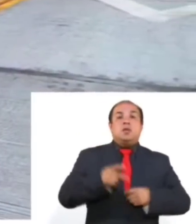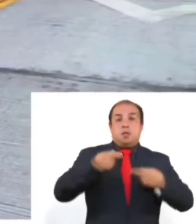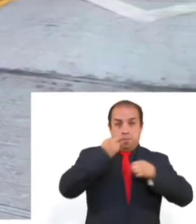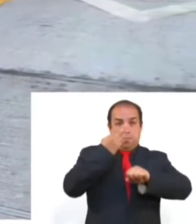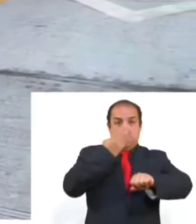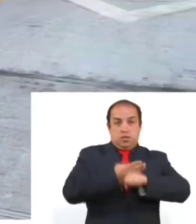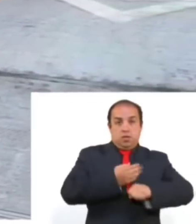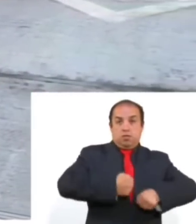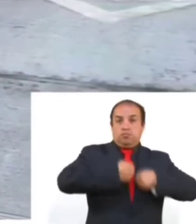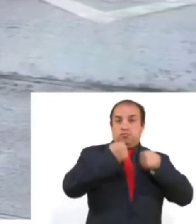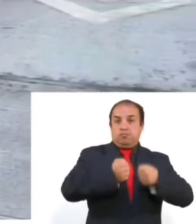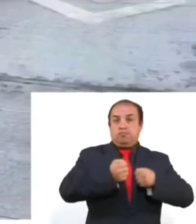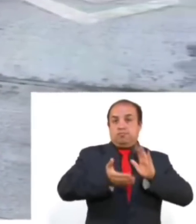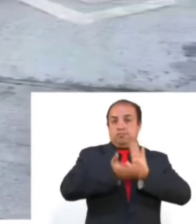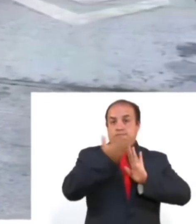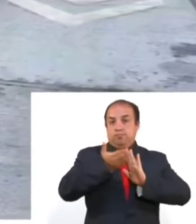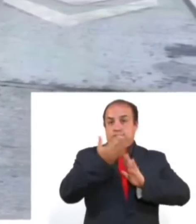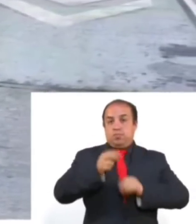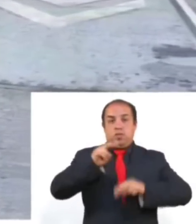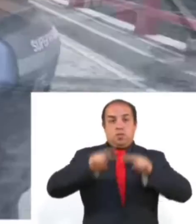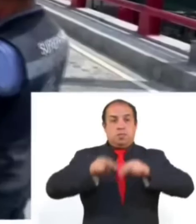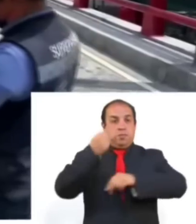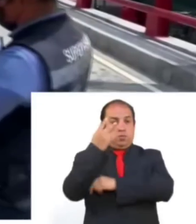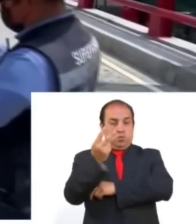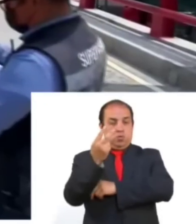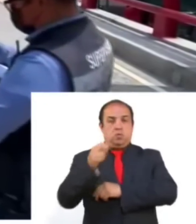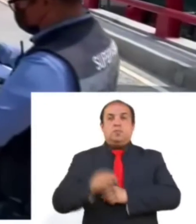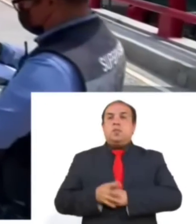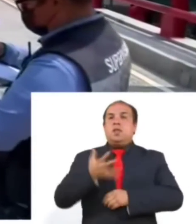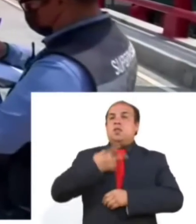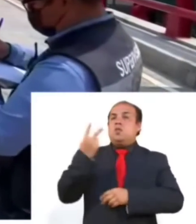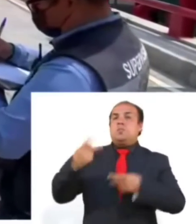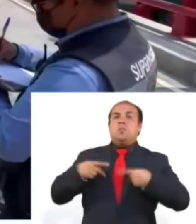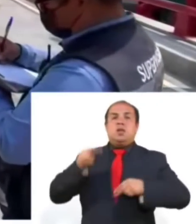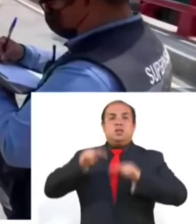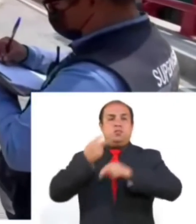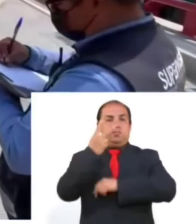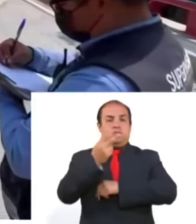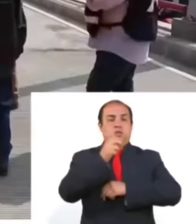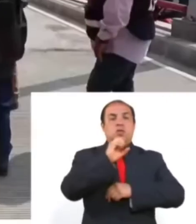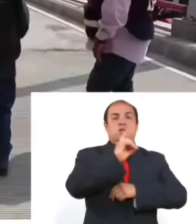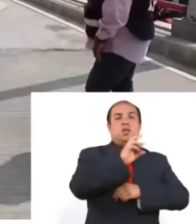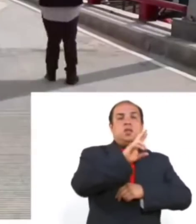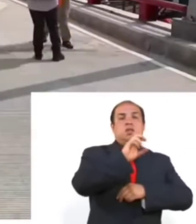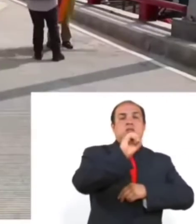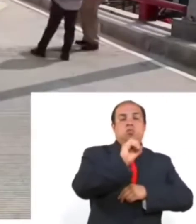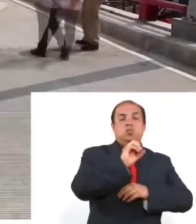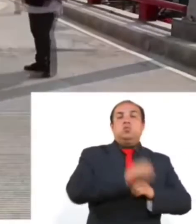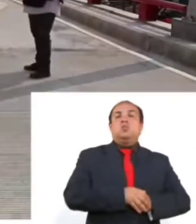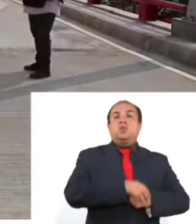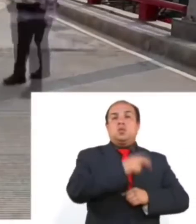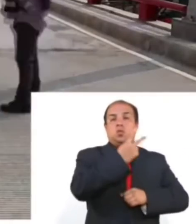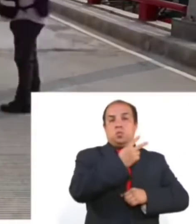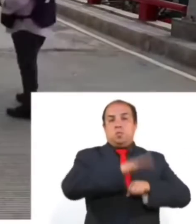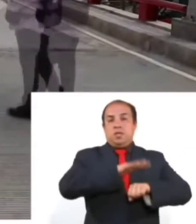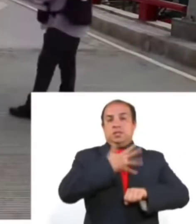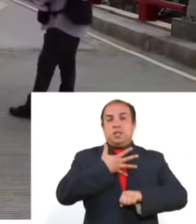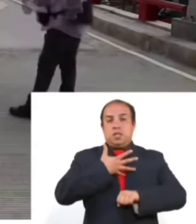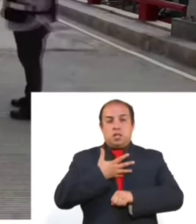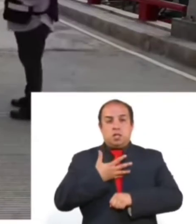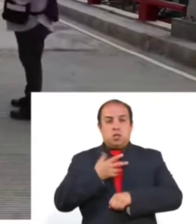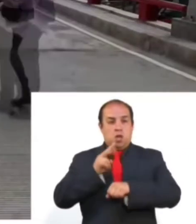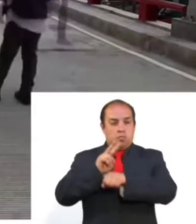tuvimos dos corresponsables nivel y dos de reos adicionales todos ellos dando seguimiento al proceso constructivo